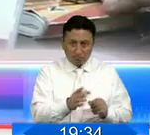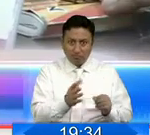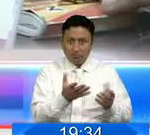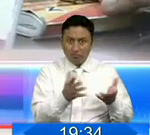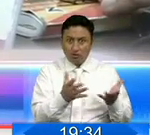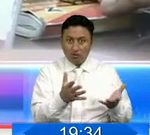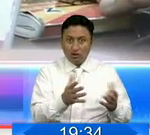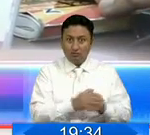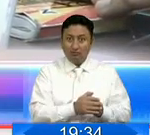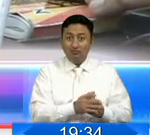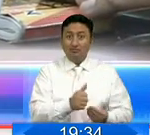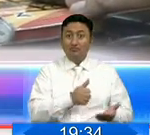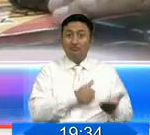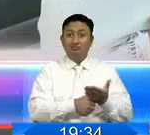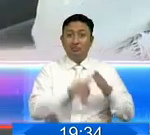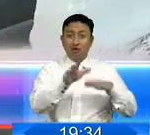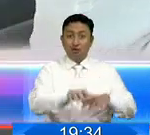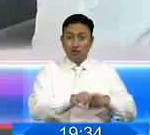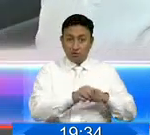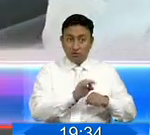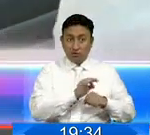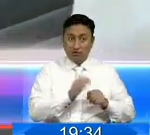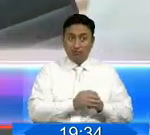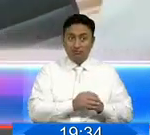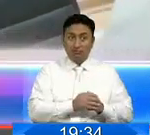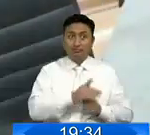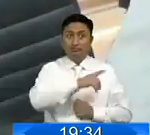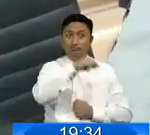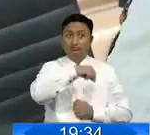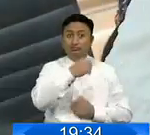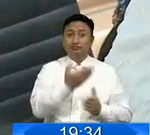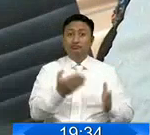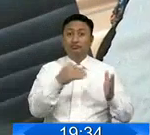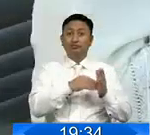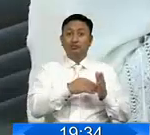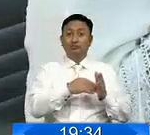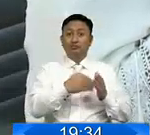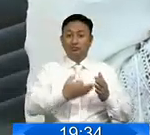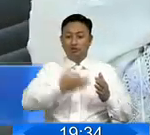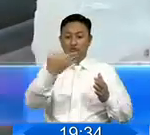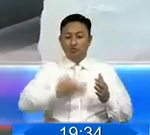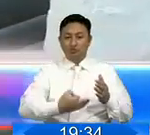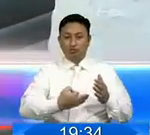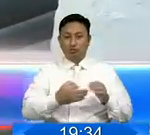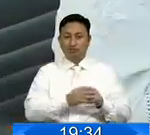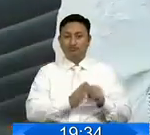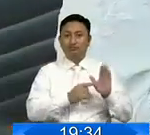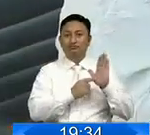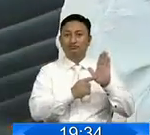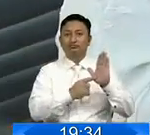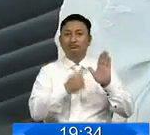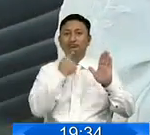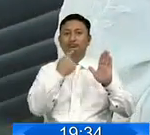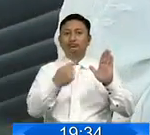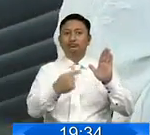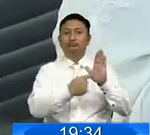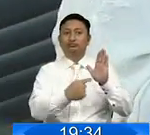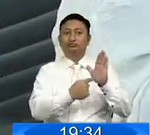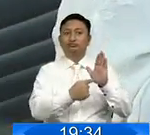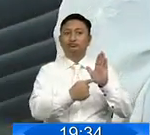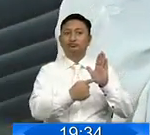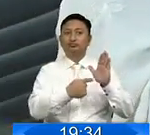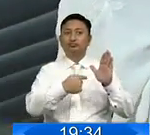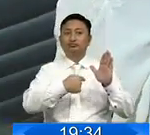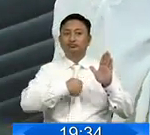el Ministerio de Agricultura y Ganadería. Aquí tengo nuevamente una certificación original donde ratifican